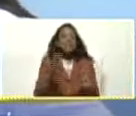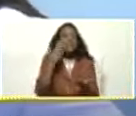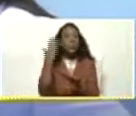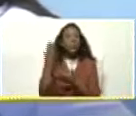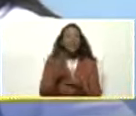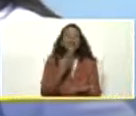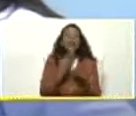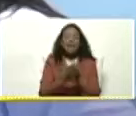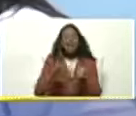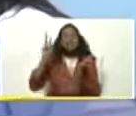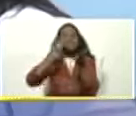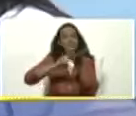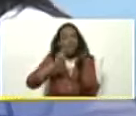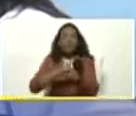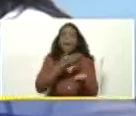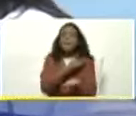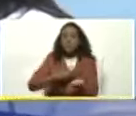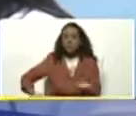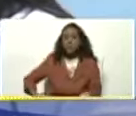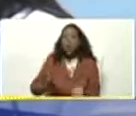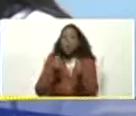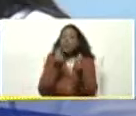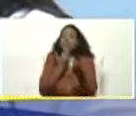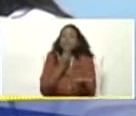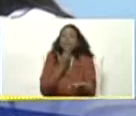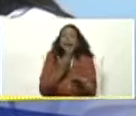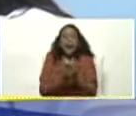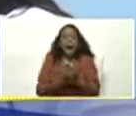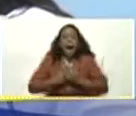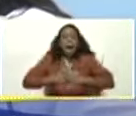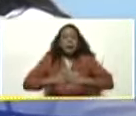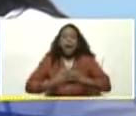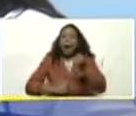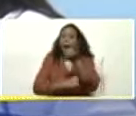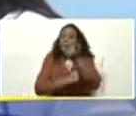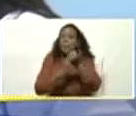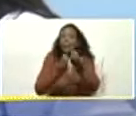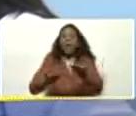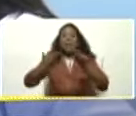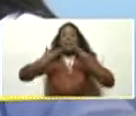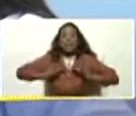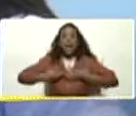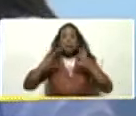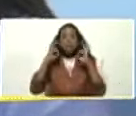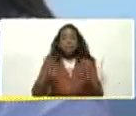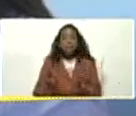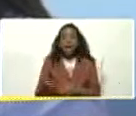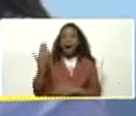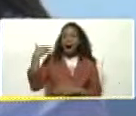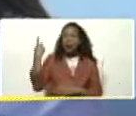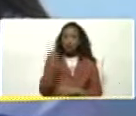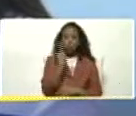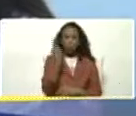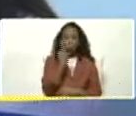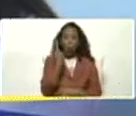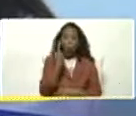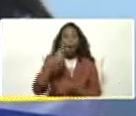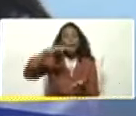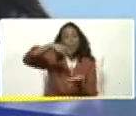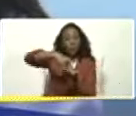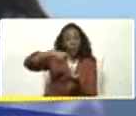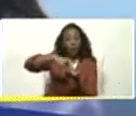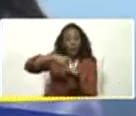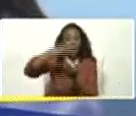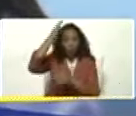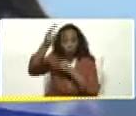Gracias y de verdad un millón de gracias por este gran aporte esta gran ayuda Esto nos va a ayudar no solamente a Puerto cabello es a